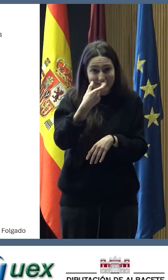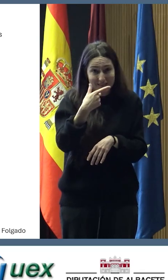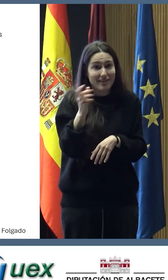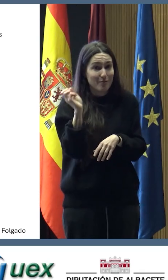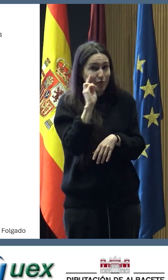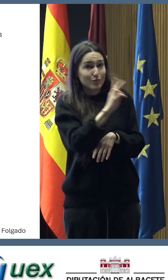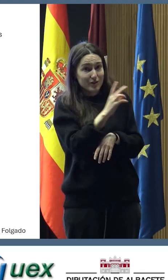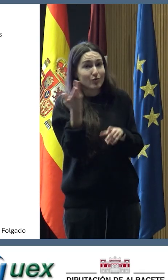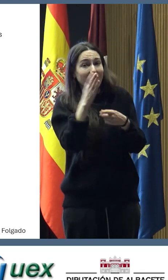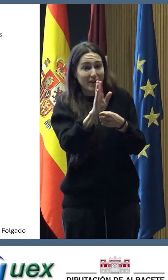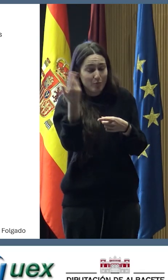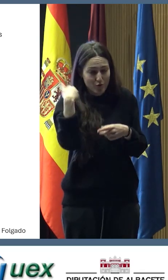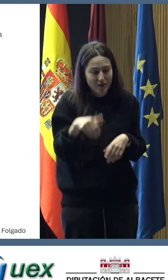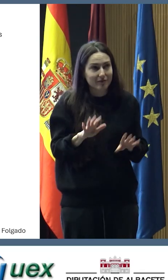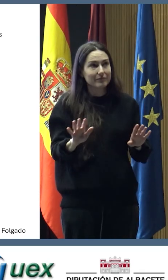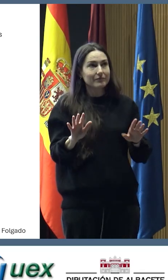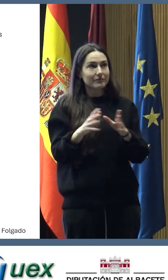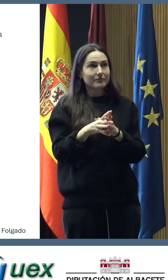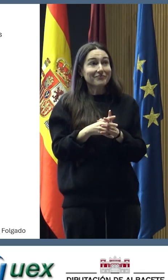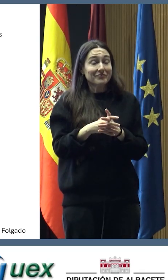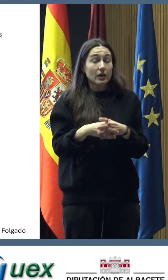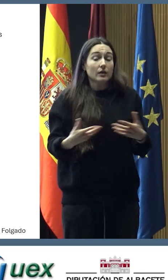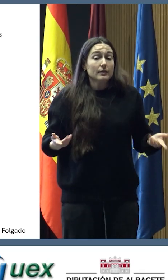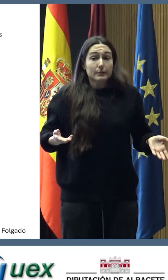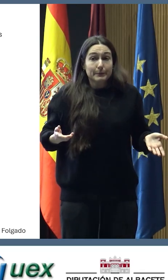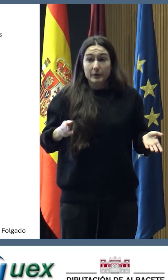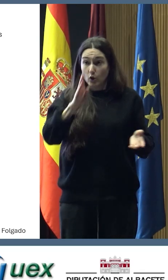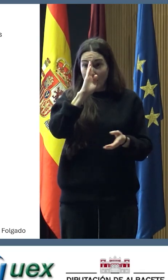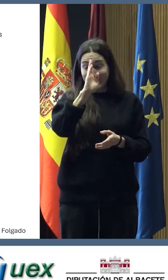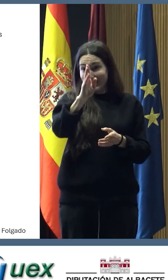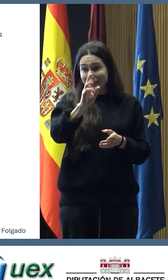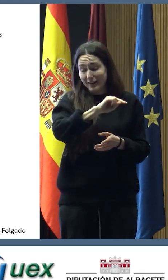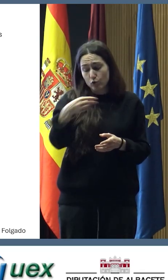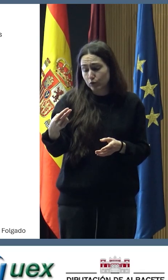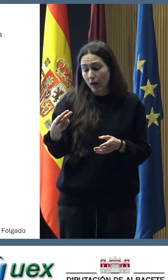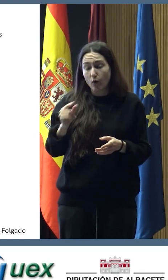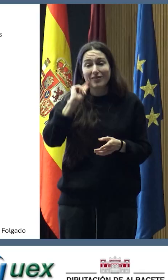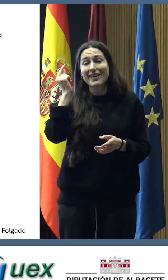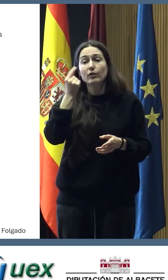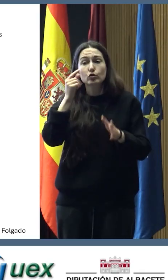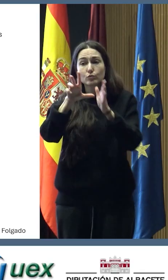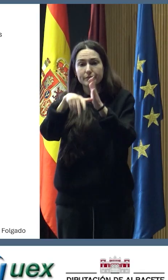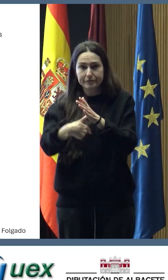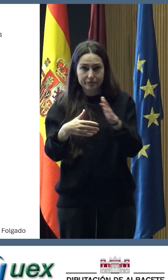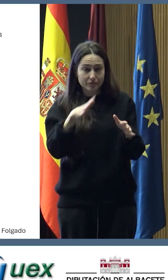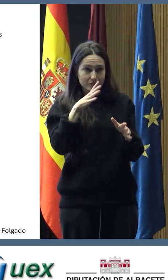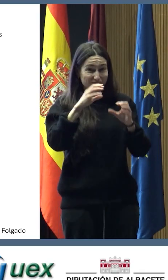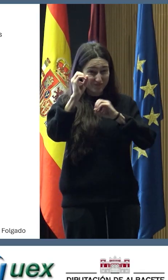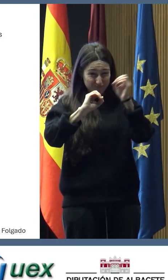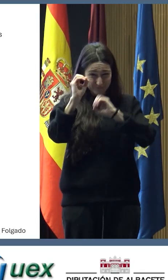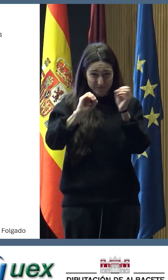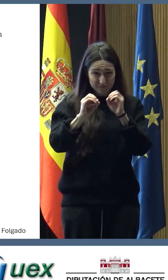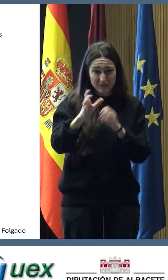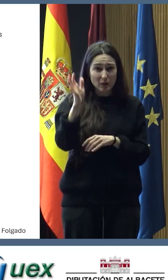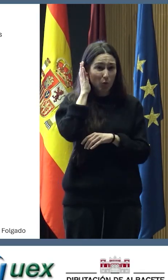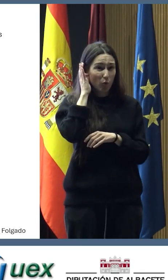bueno, la más directa es el retraso diagnóstico. En promedio las mujeres esperan más tiempo para